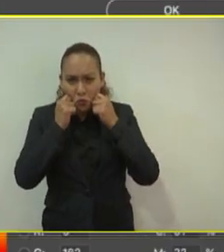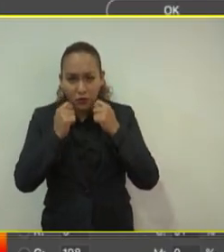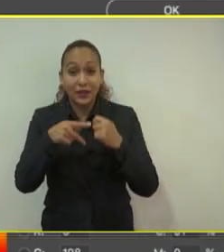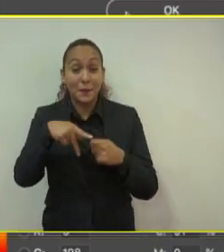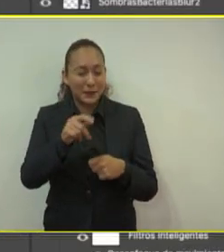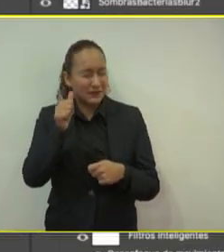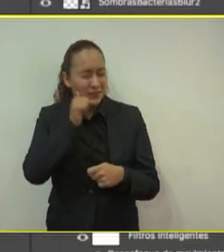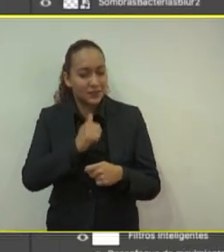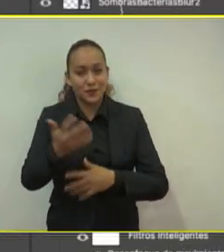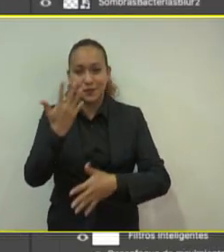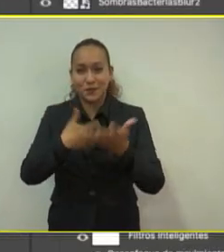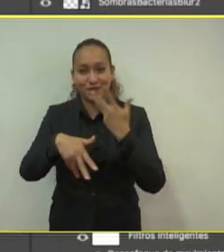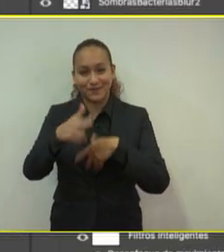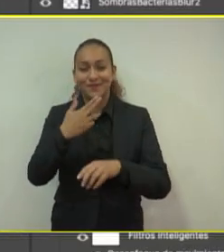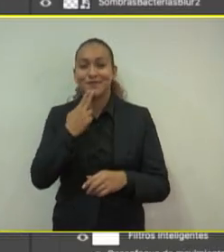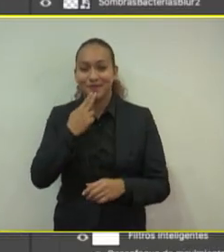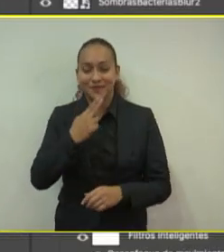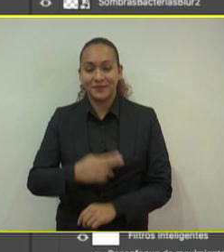señas mexicana.